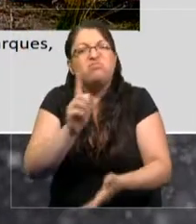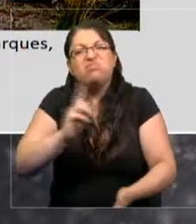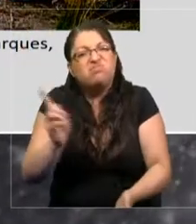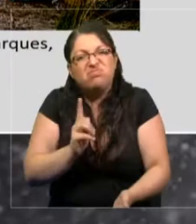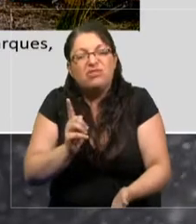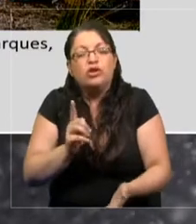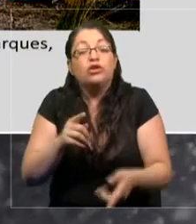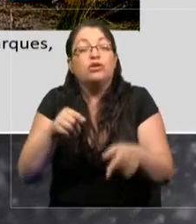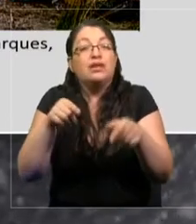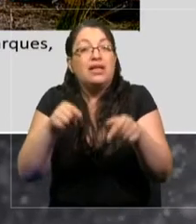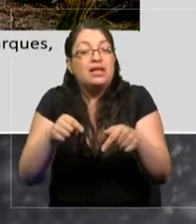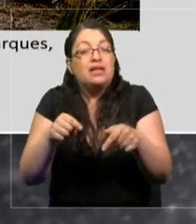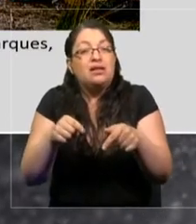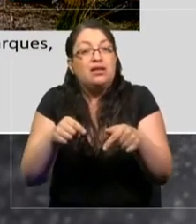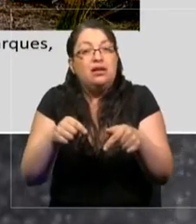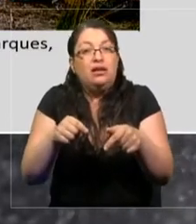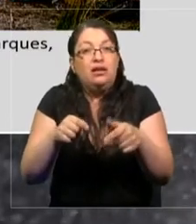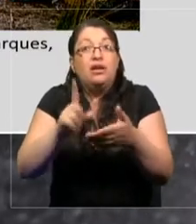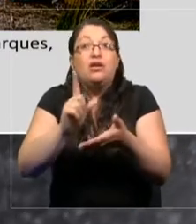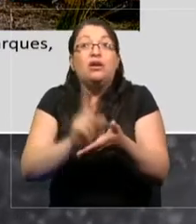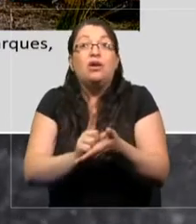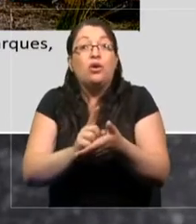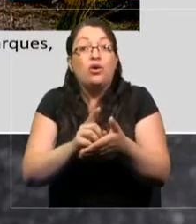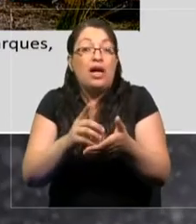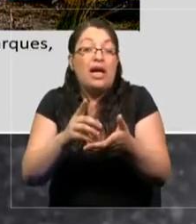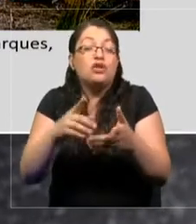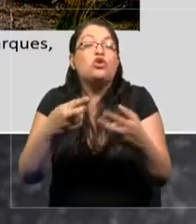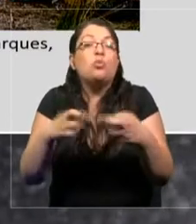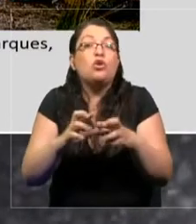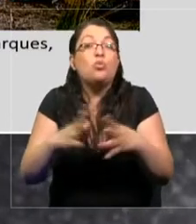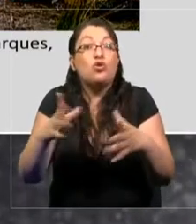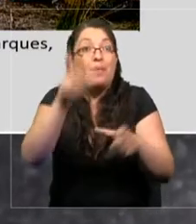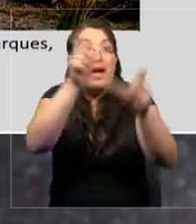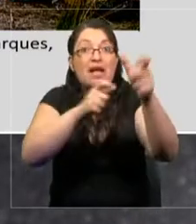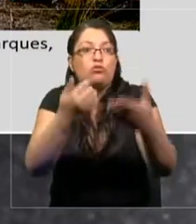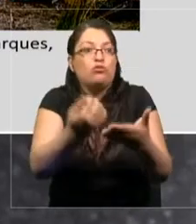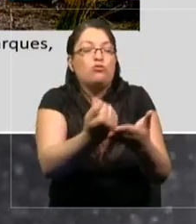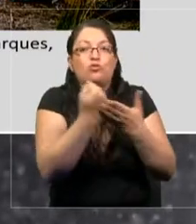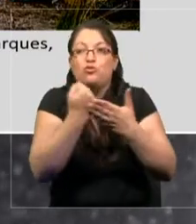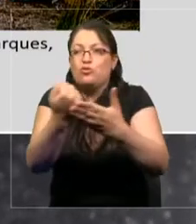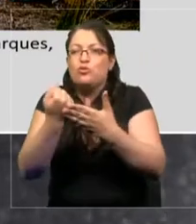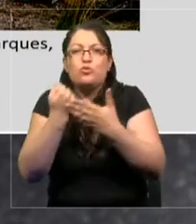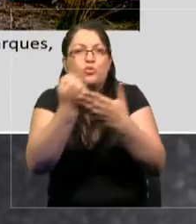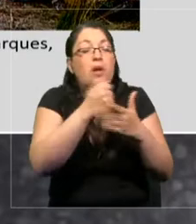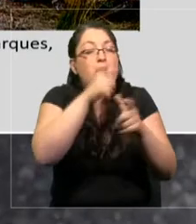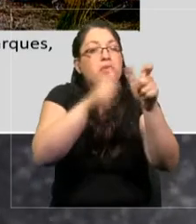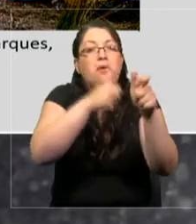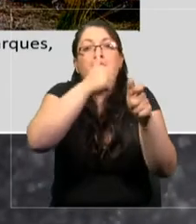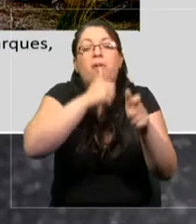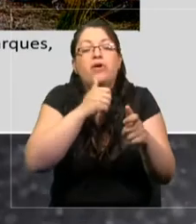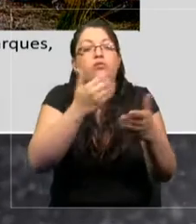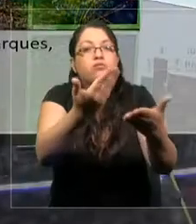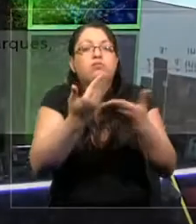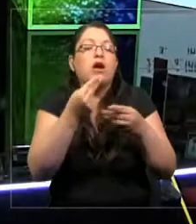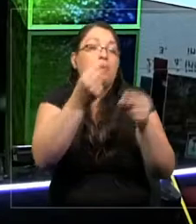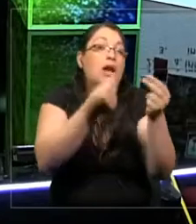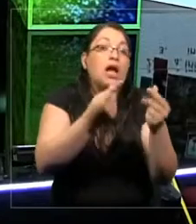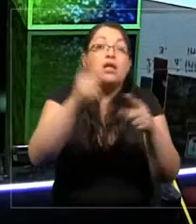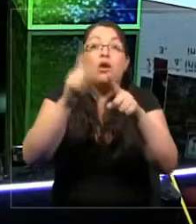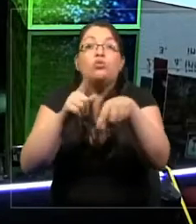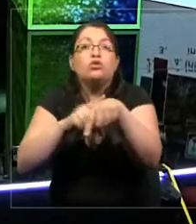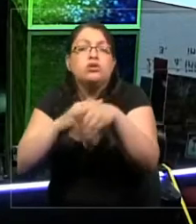es un enorme espacio para recibir contribuciones de gente de gente privado que donan algunos dinero otros